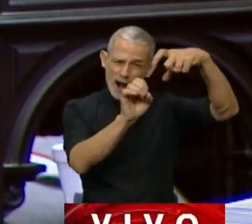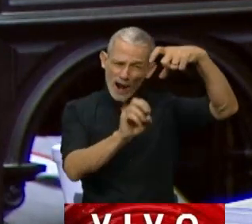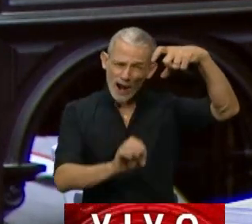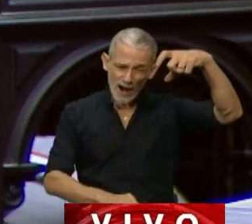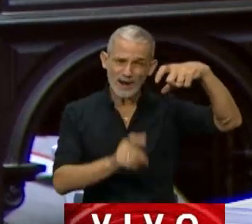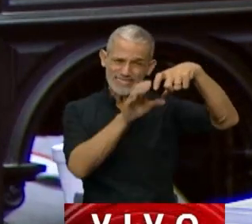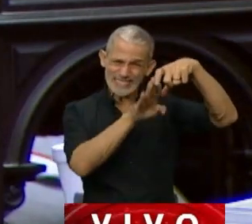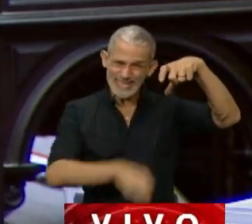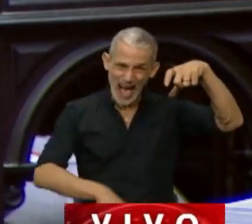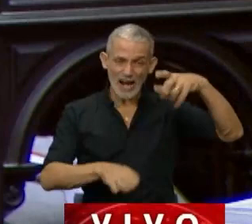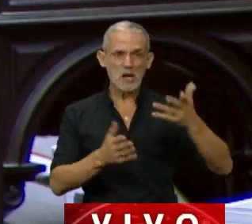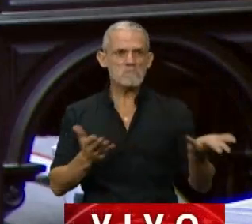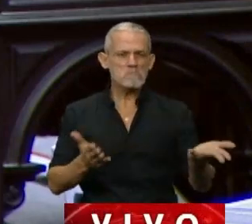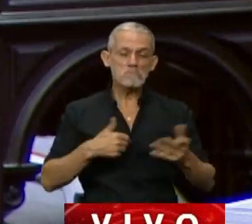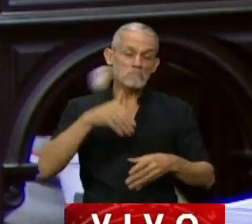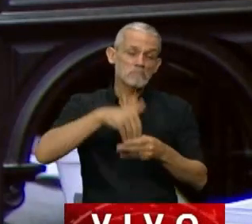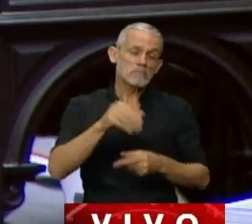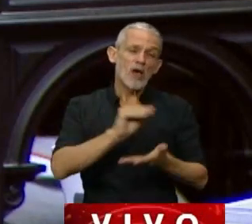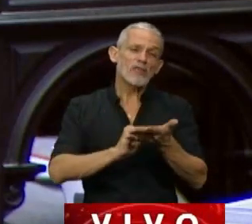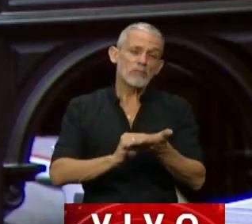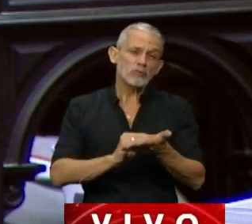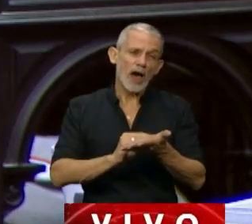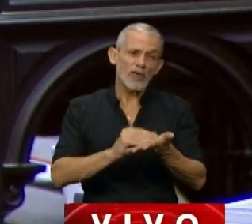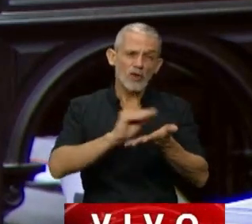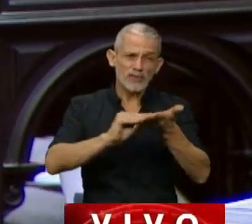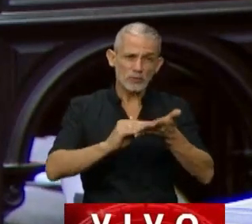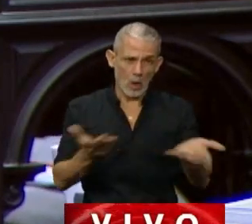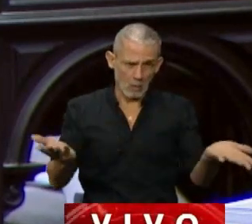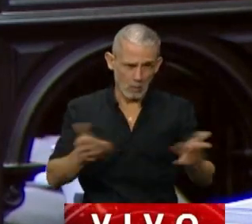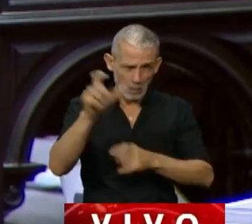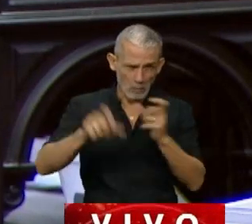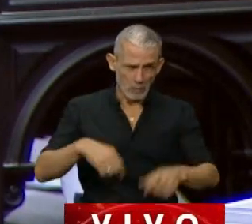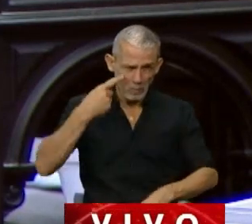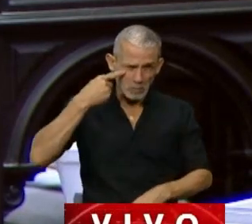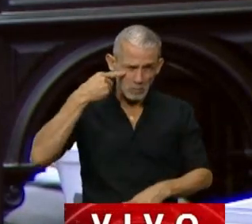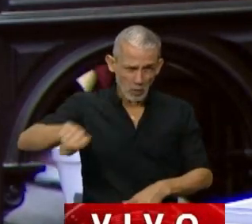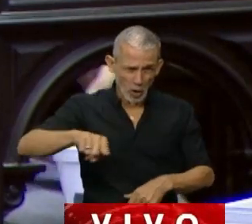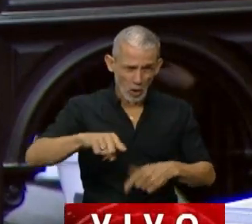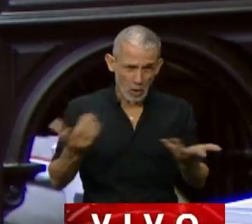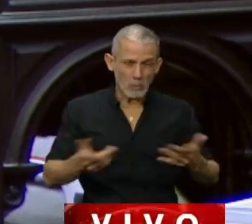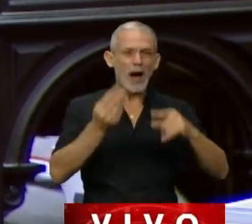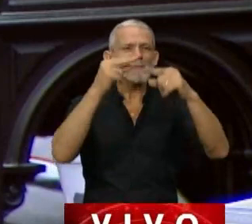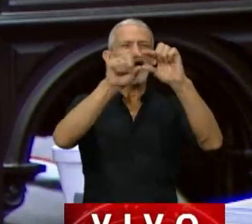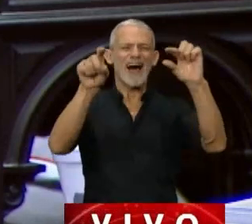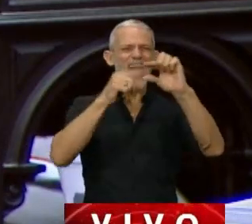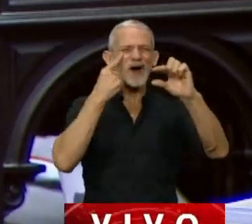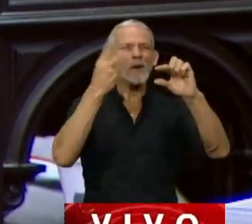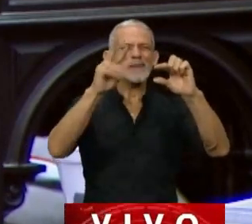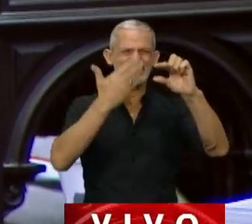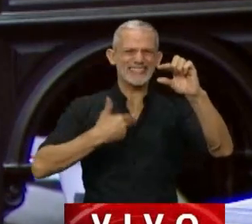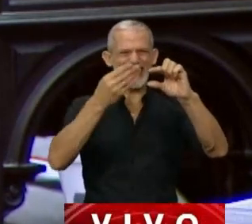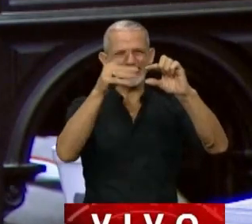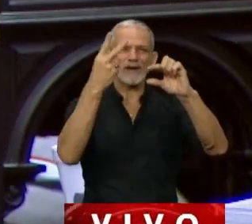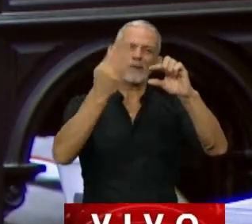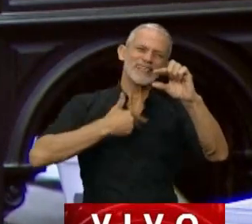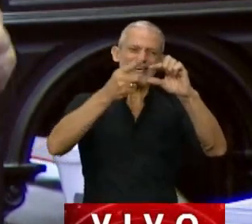sábanas muchas veces nos llevan a elegir diputados que muchas veces la ciudadanía no los conoce y que votan de la